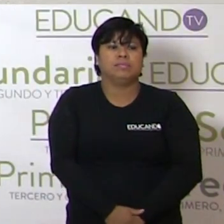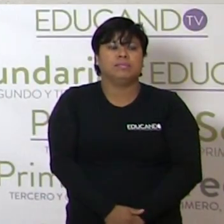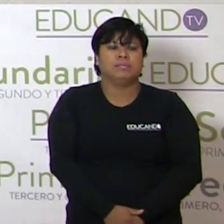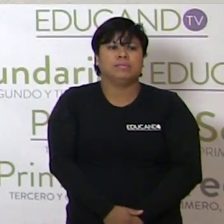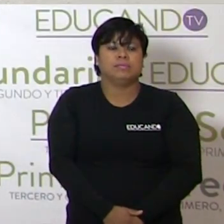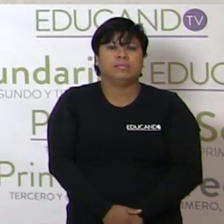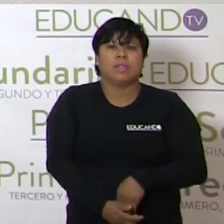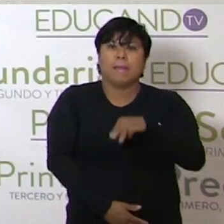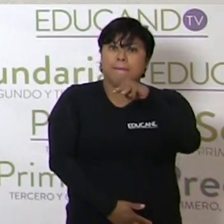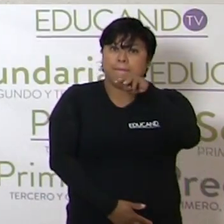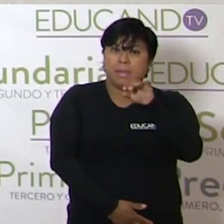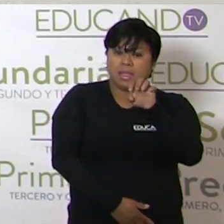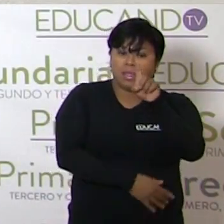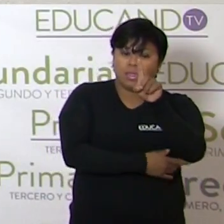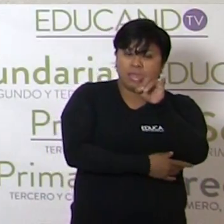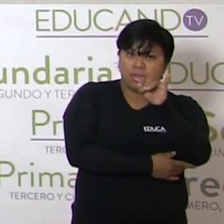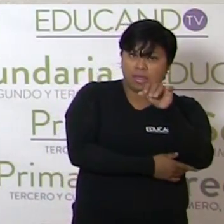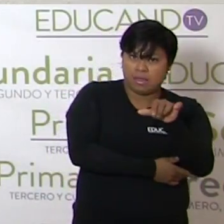media,